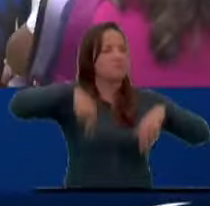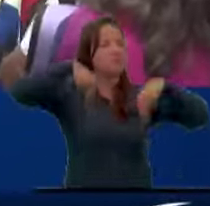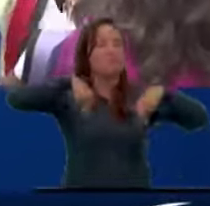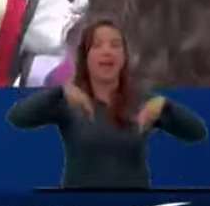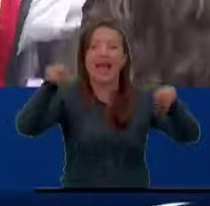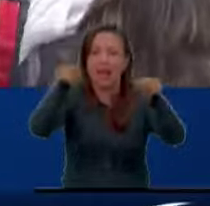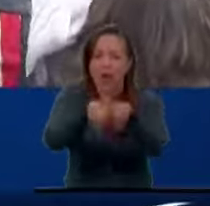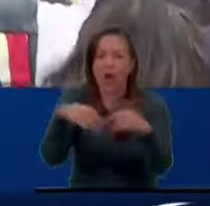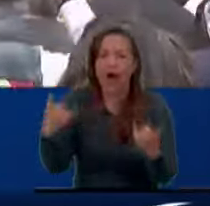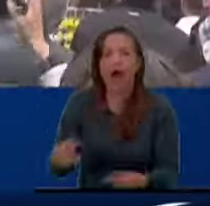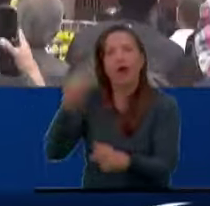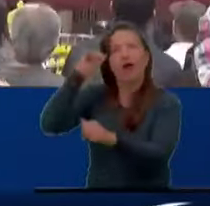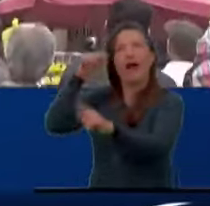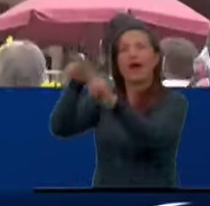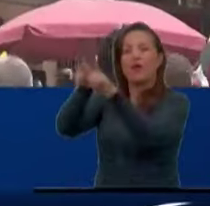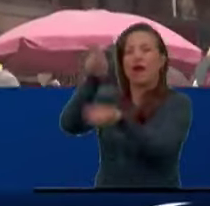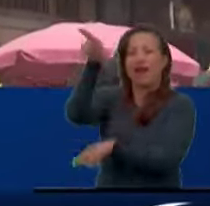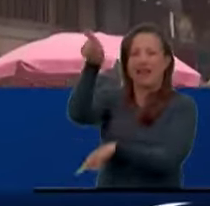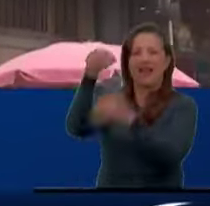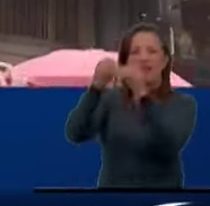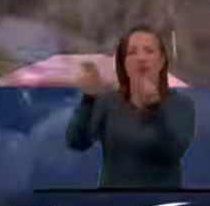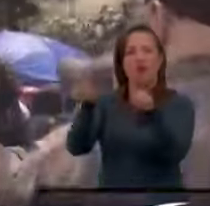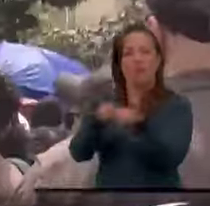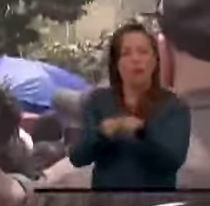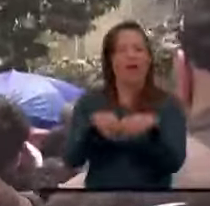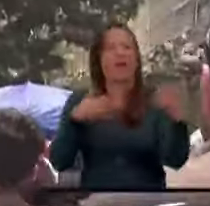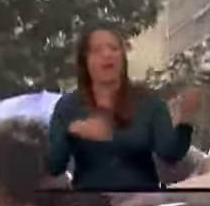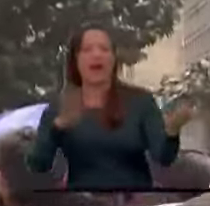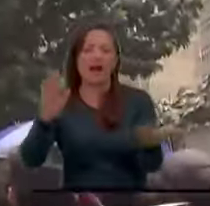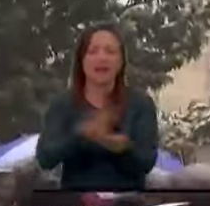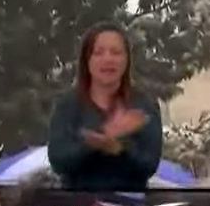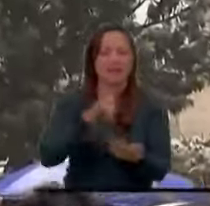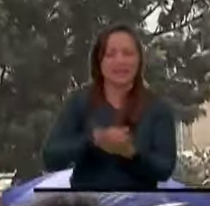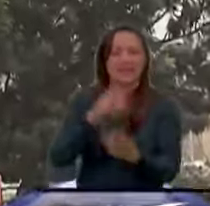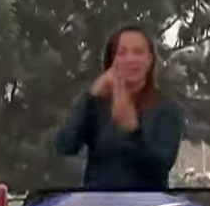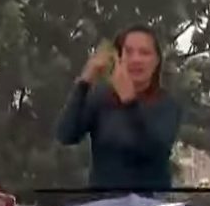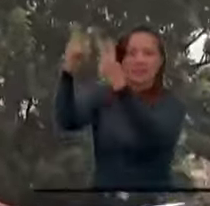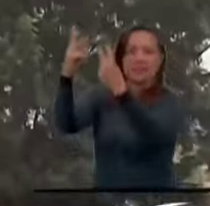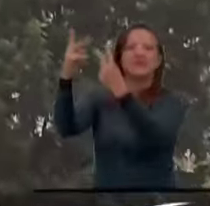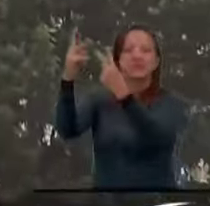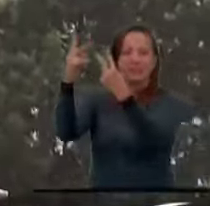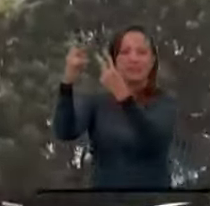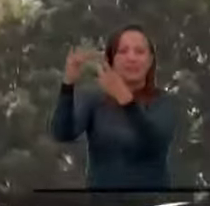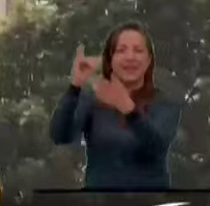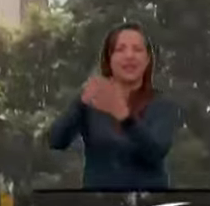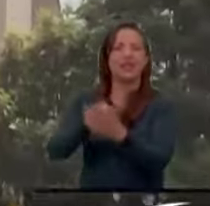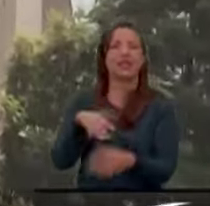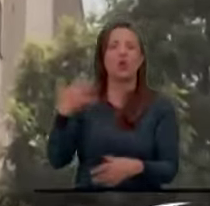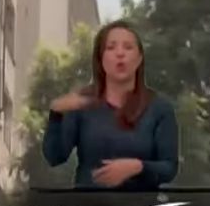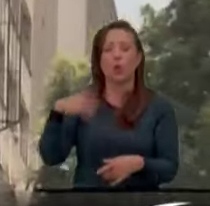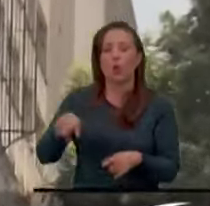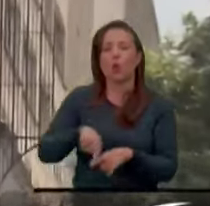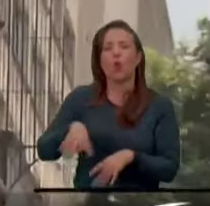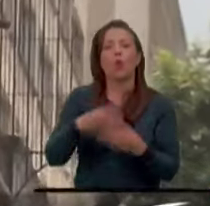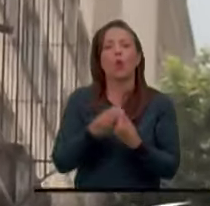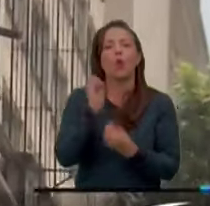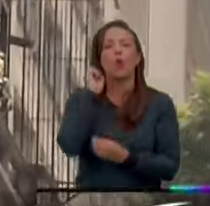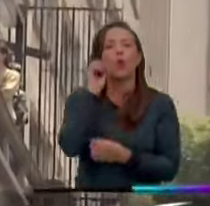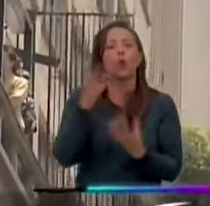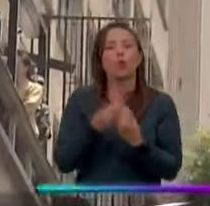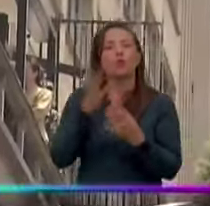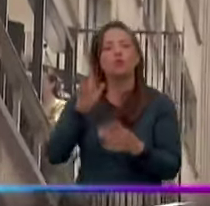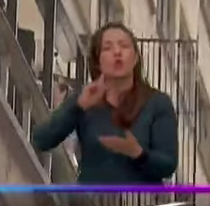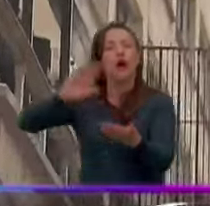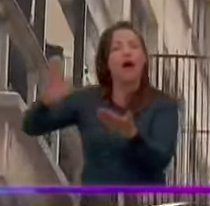cómo se está replicando este gran concierto. Ustedes pueden apreciar en este momento una de sus más importantes canciones.